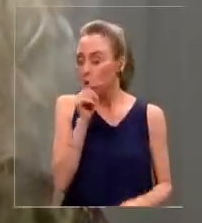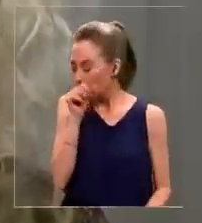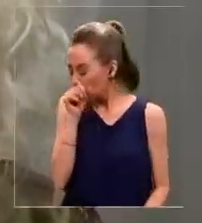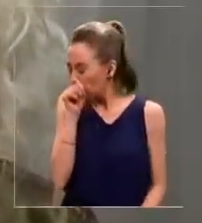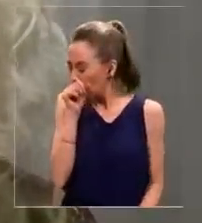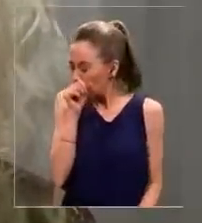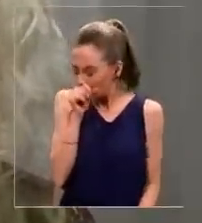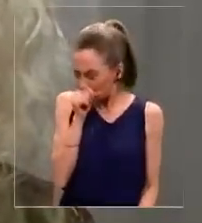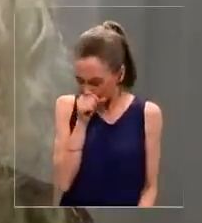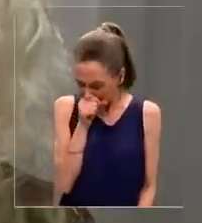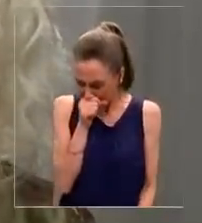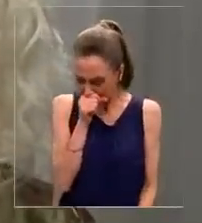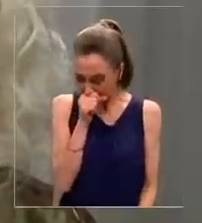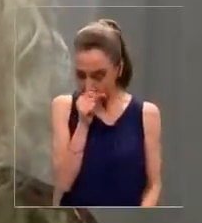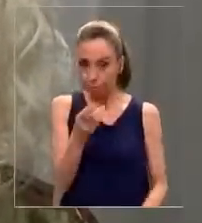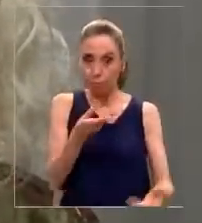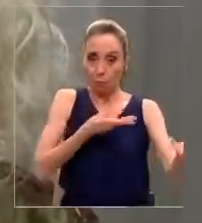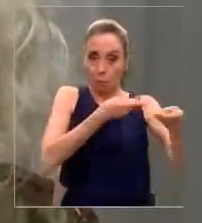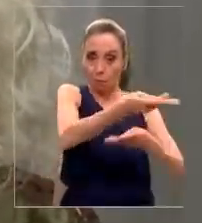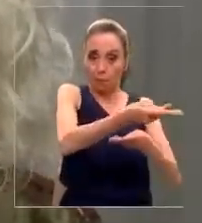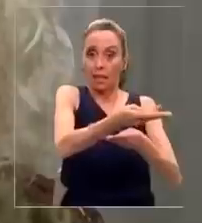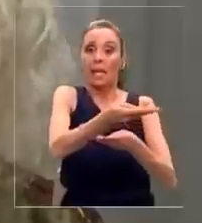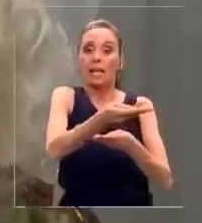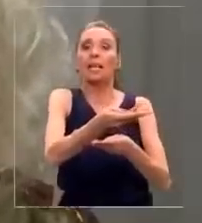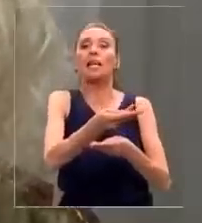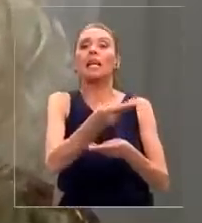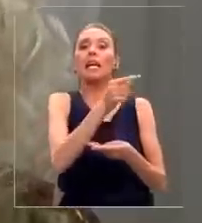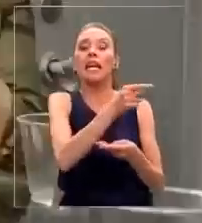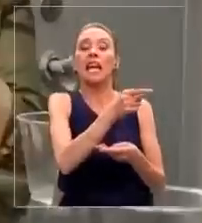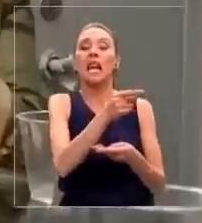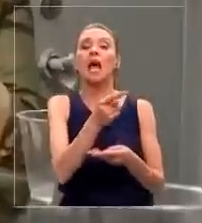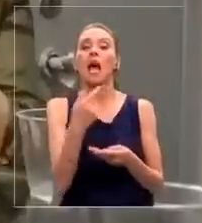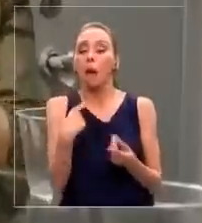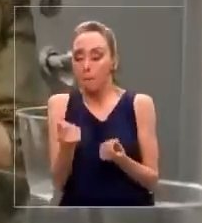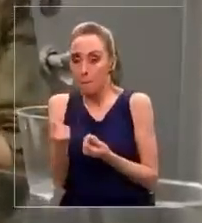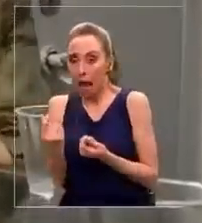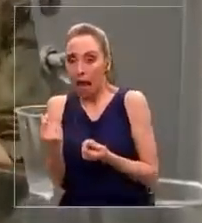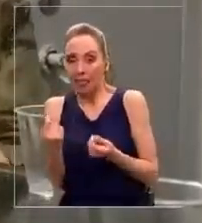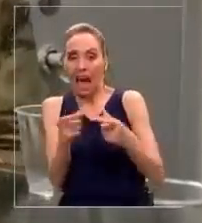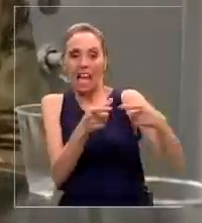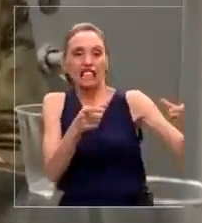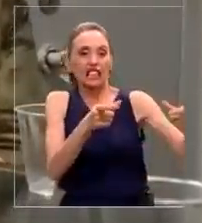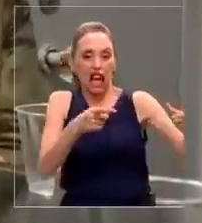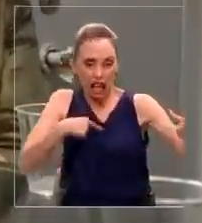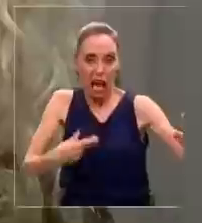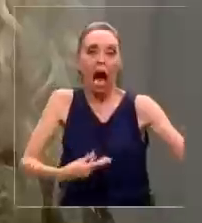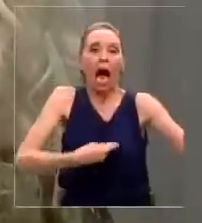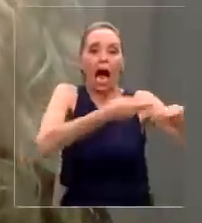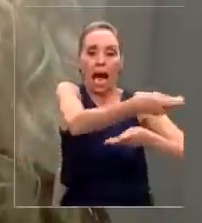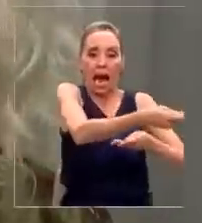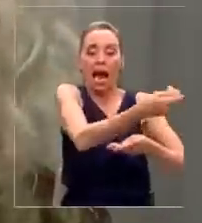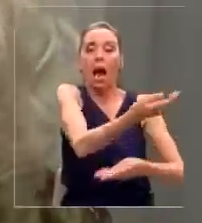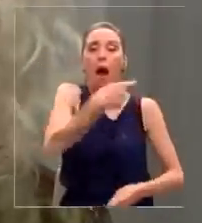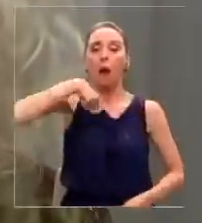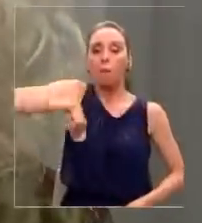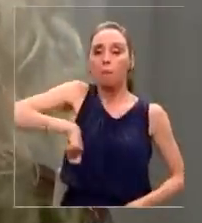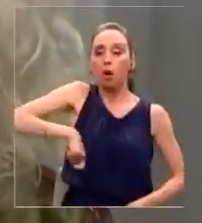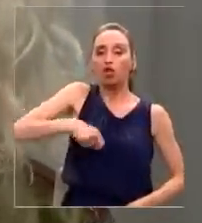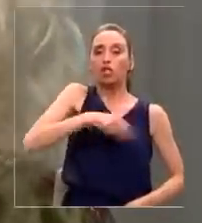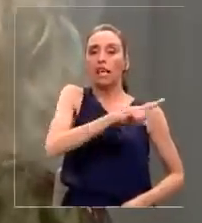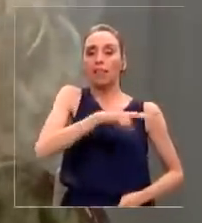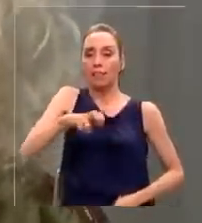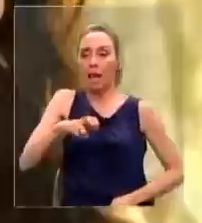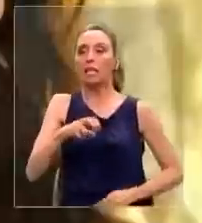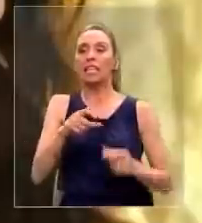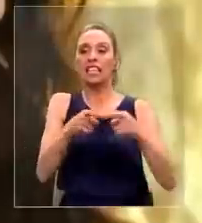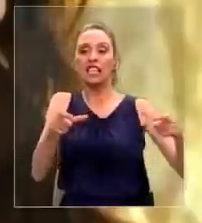efectivo y yo, por ejemplo, me ganaba un porcentaje. ¿Eran de él o eran del nombre de su señora? Mira, de